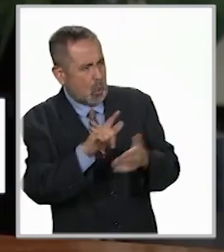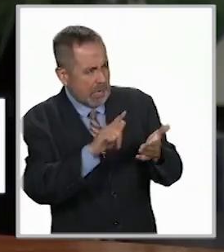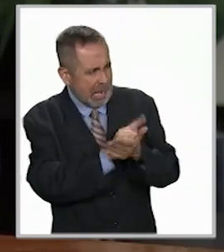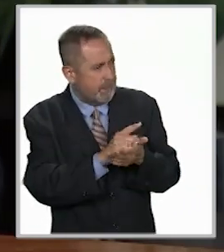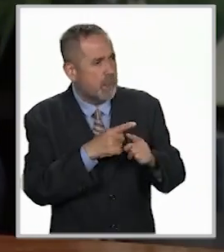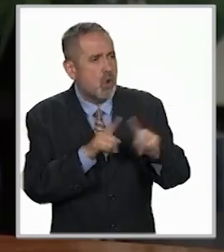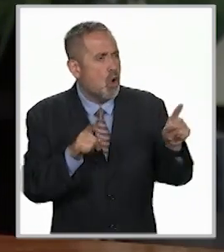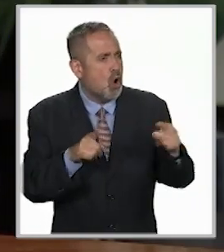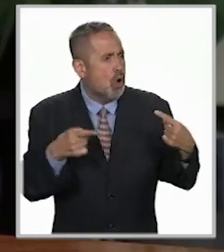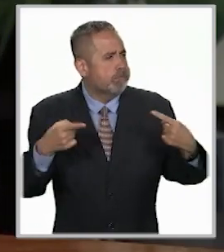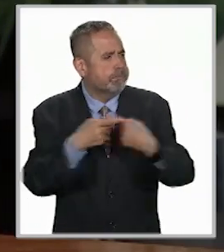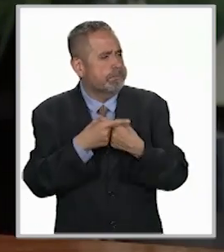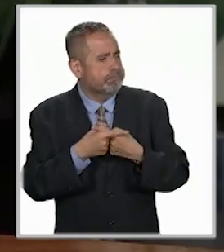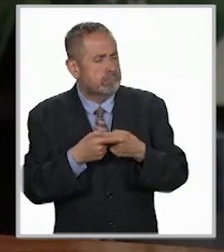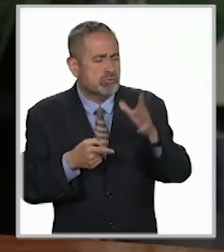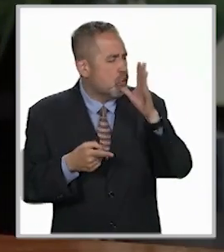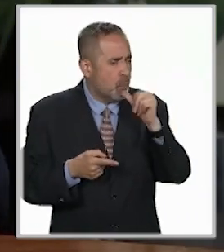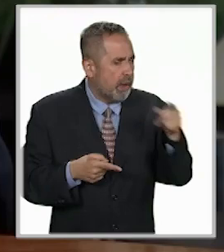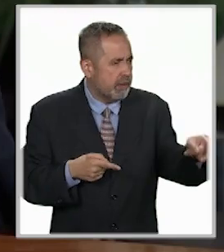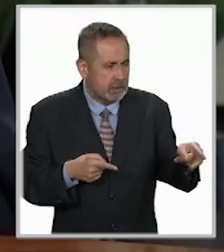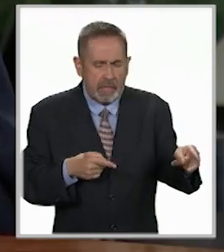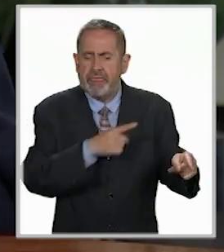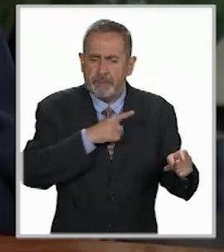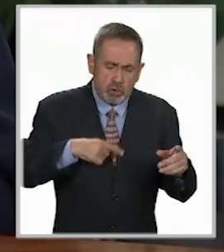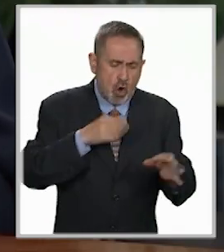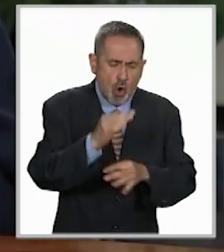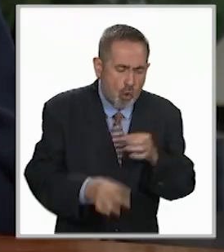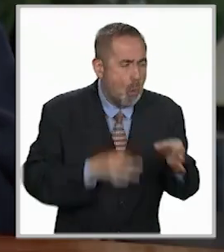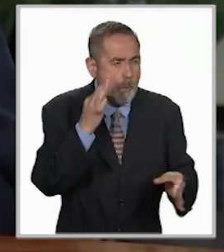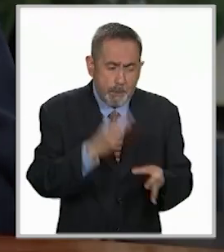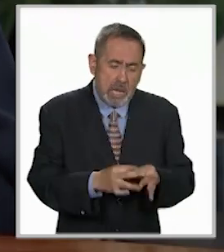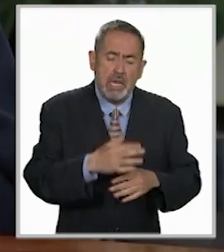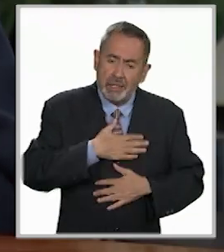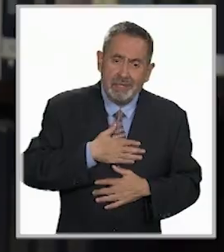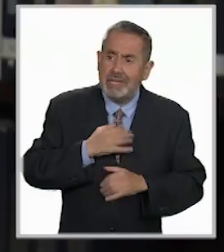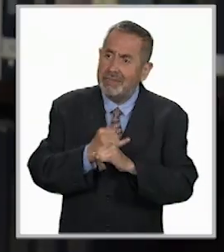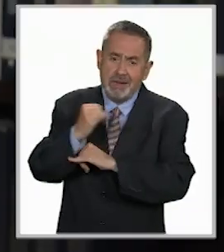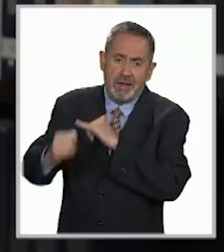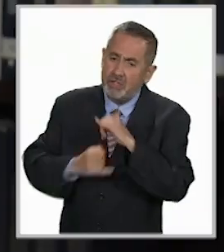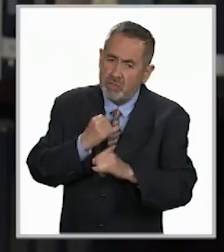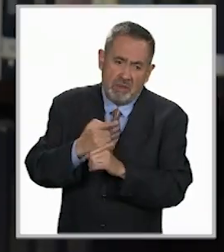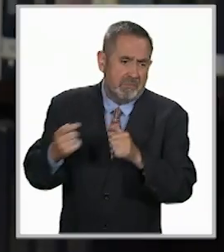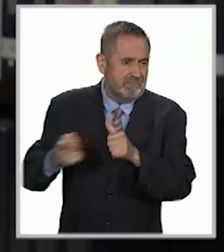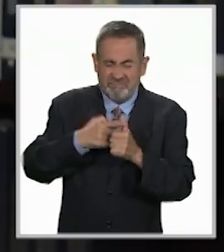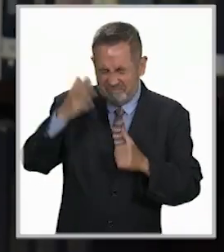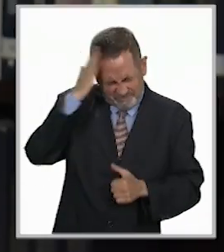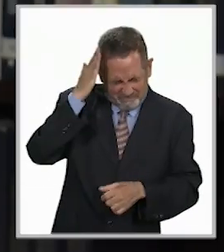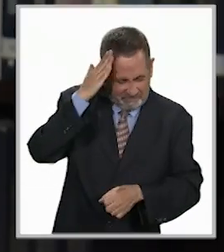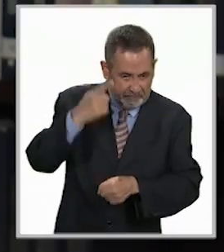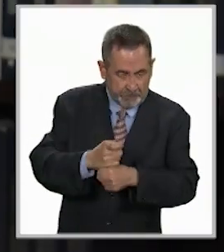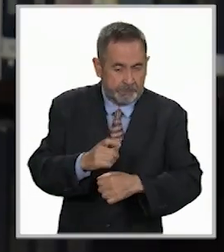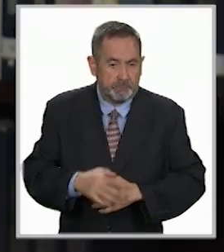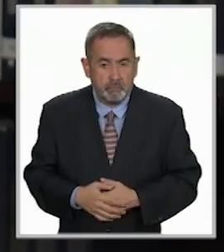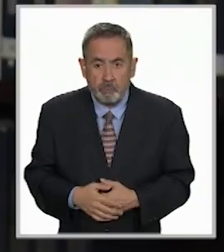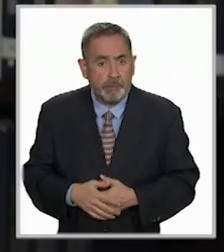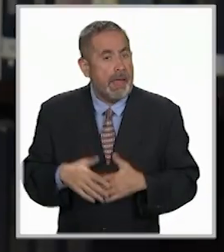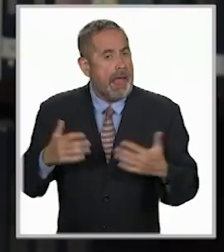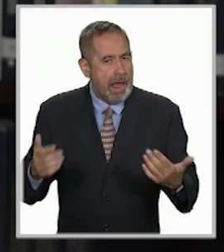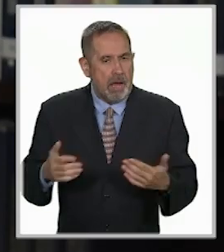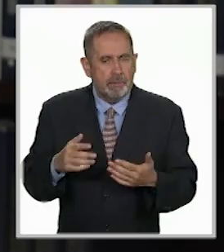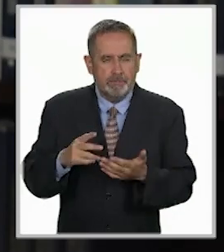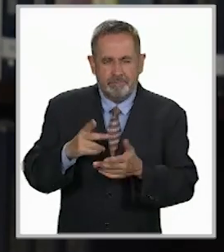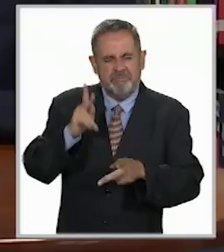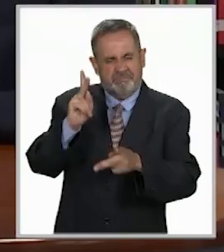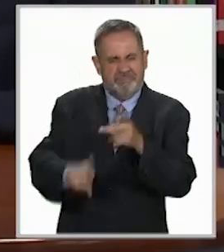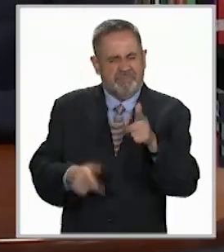puedes hacer uso de tu legislación como excusa para incumplir el derecho. Me queda claro y profundizaremos sobre estos y